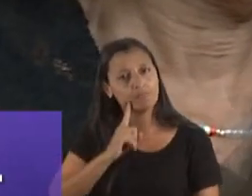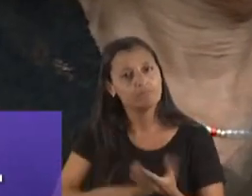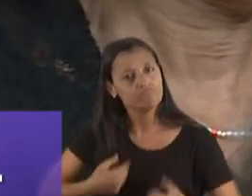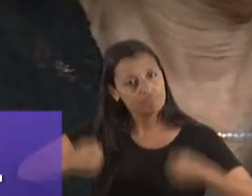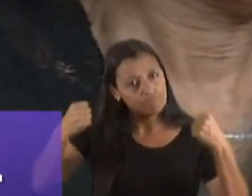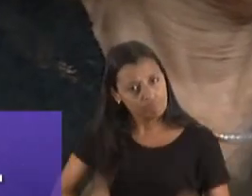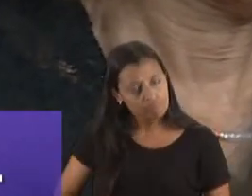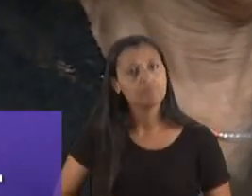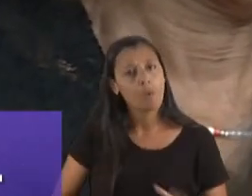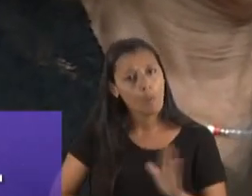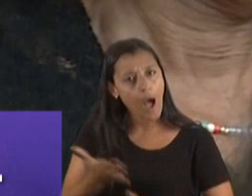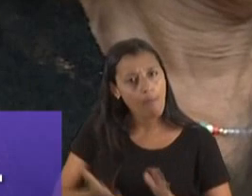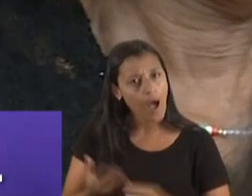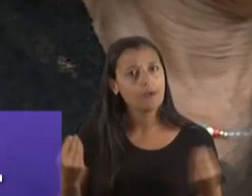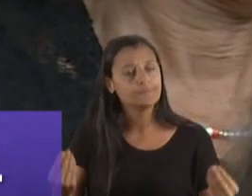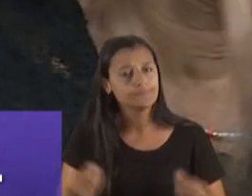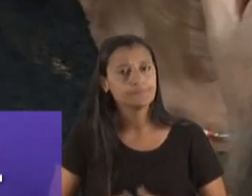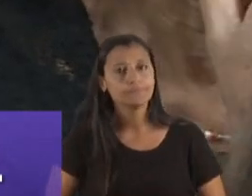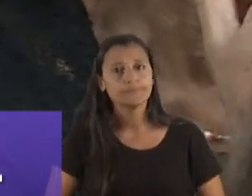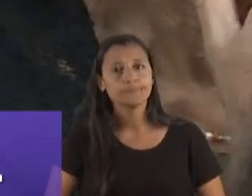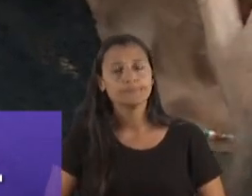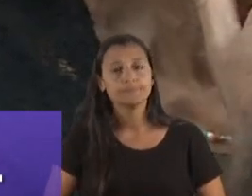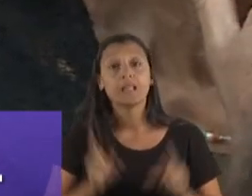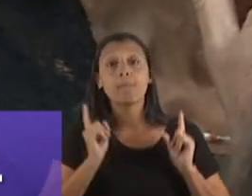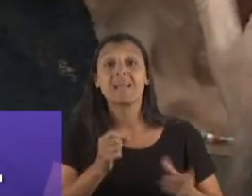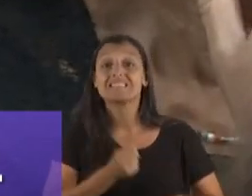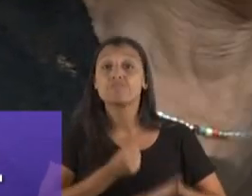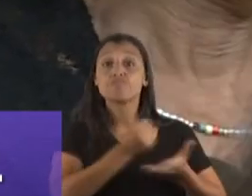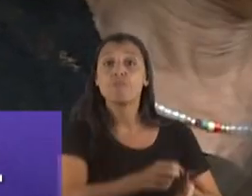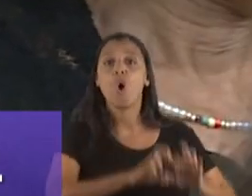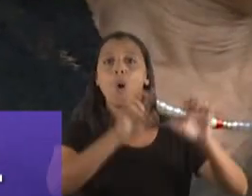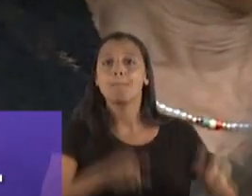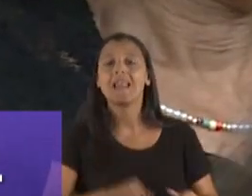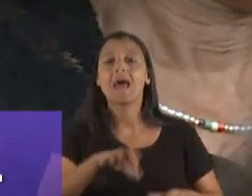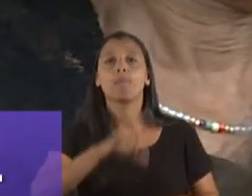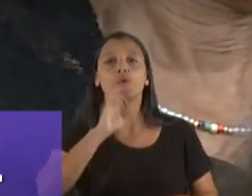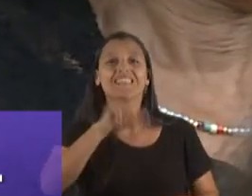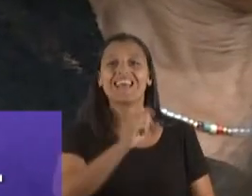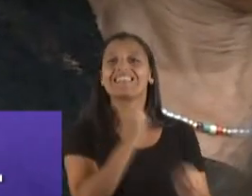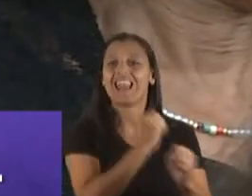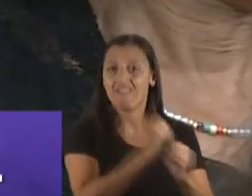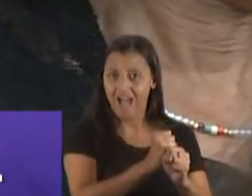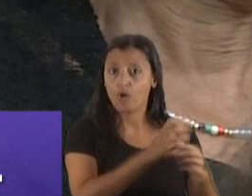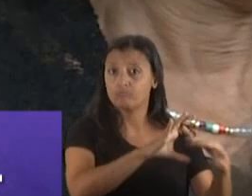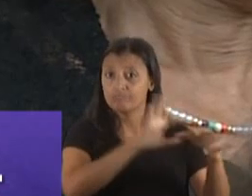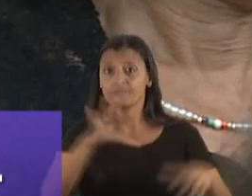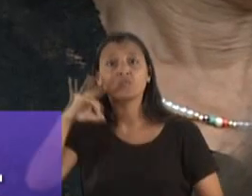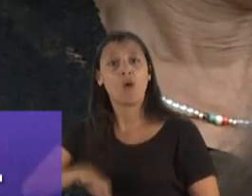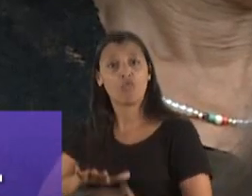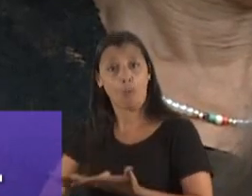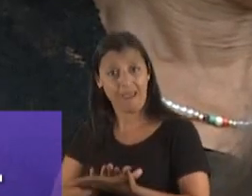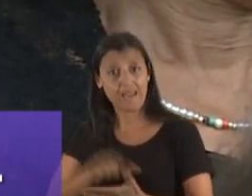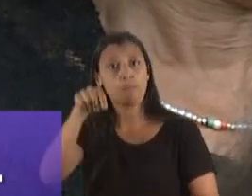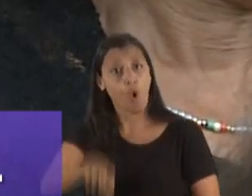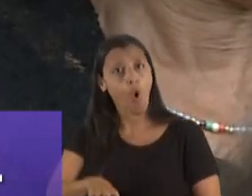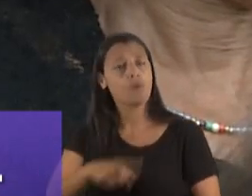a desenganchar los programas sociales, los planes sociales, el programa Potenciar Trabajo del salario mínimo, ¿no? Hoy equivale